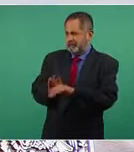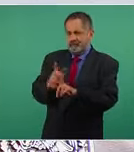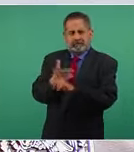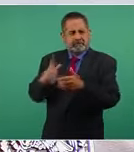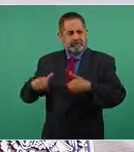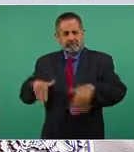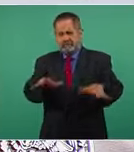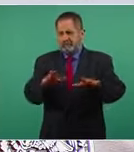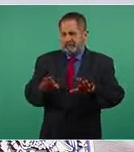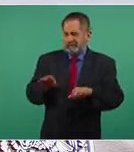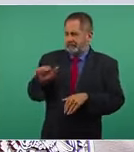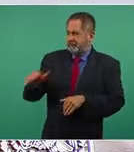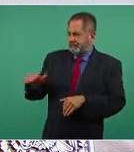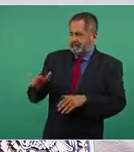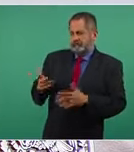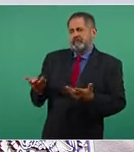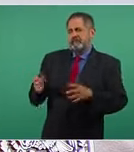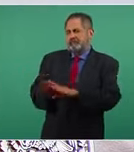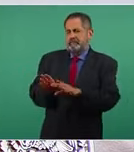el cuestionamiento,